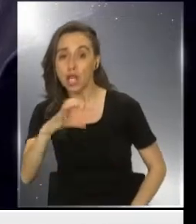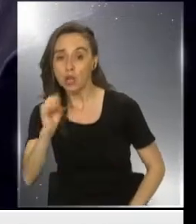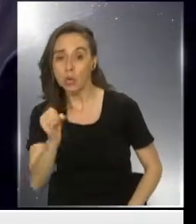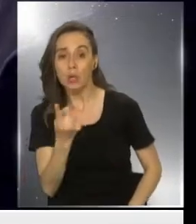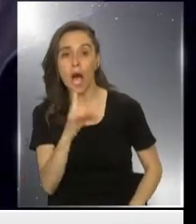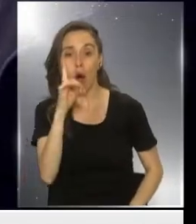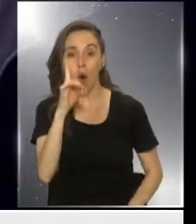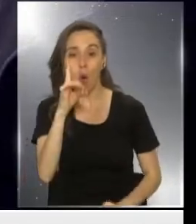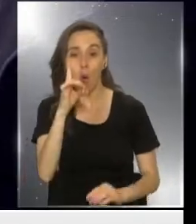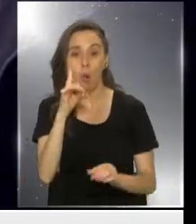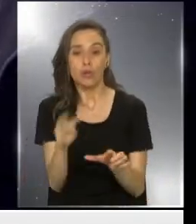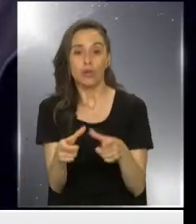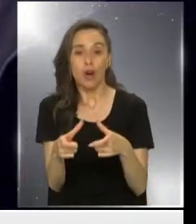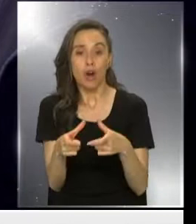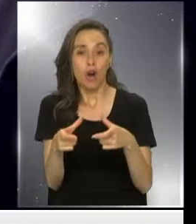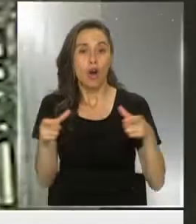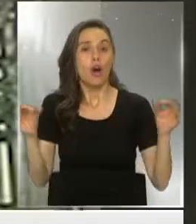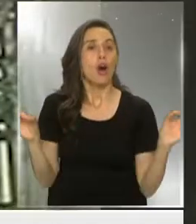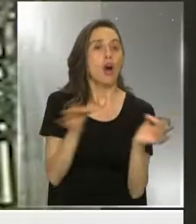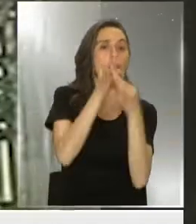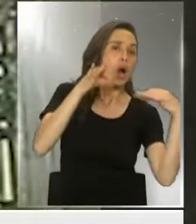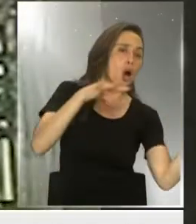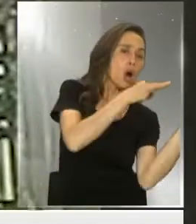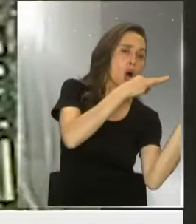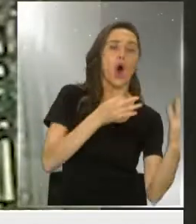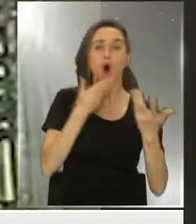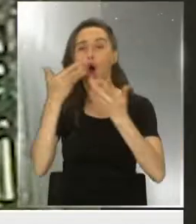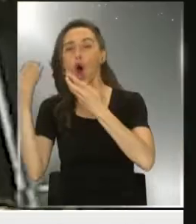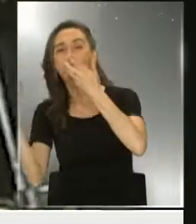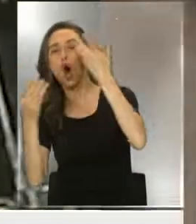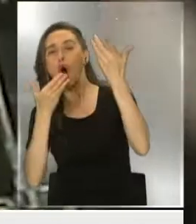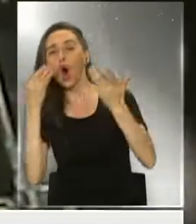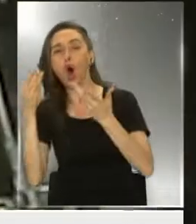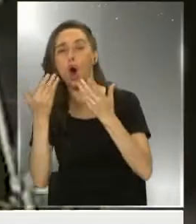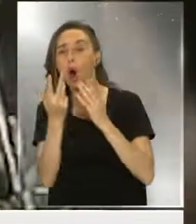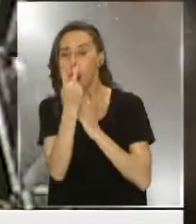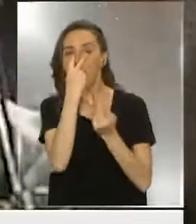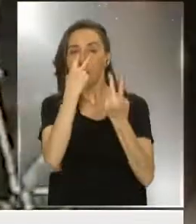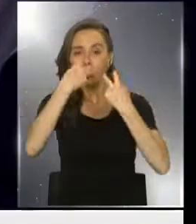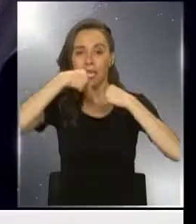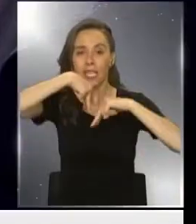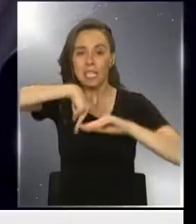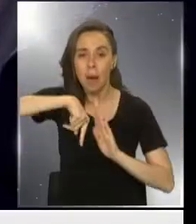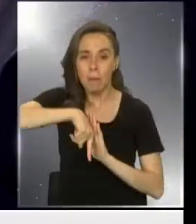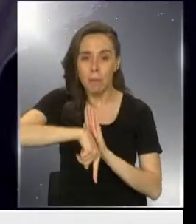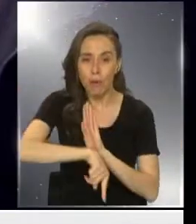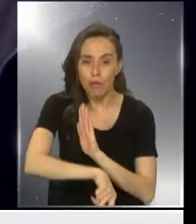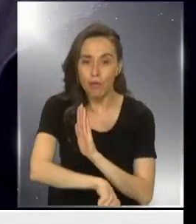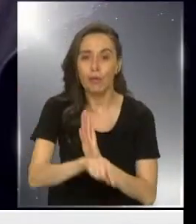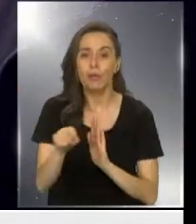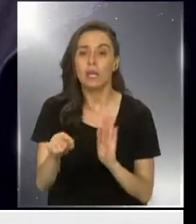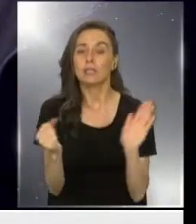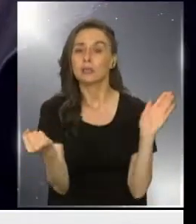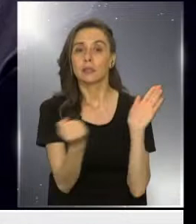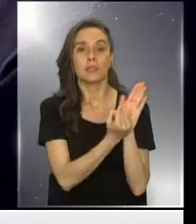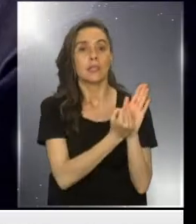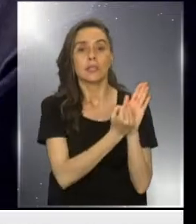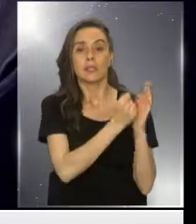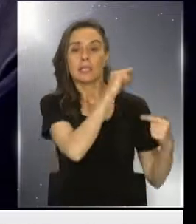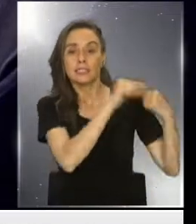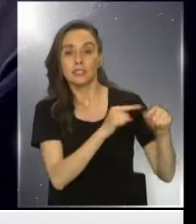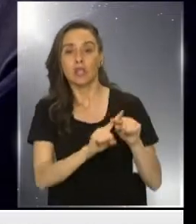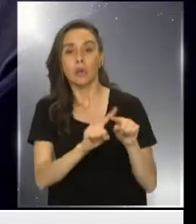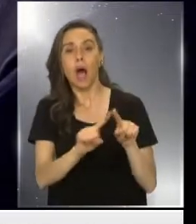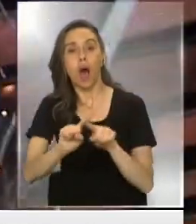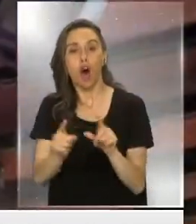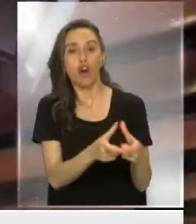única obra sinfónico-coral que tenemos. Mamayuca, mirando a lo profundo. Es un hito como cualquiera de los otros